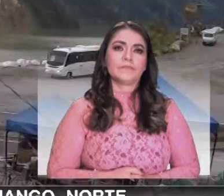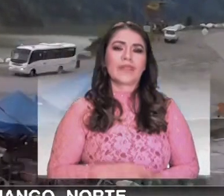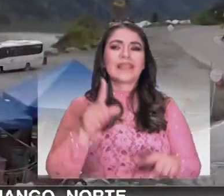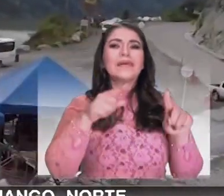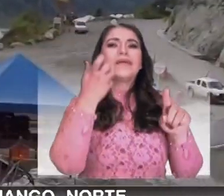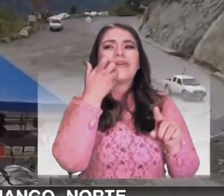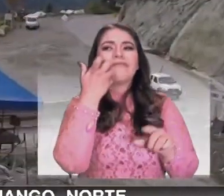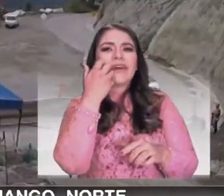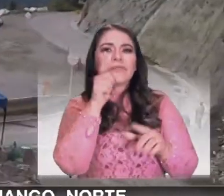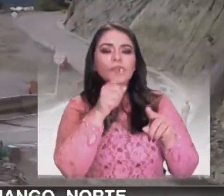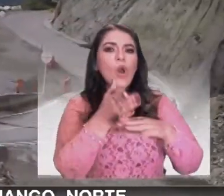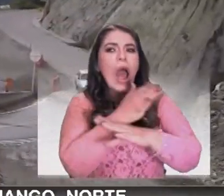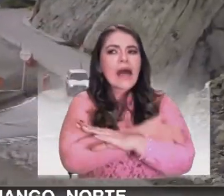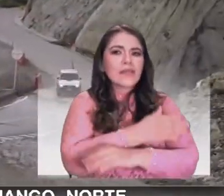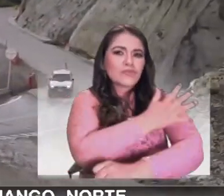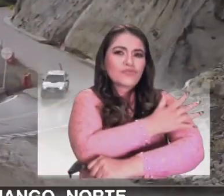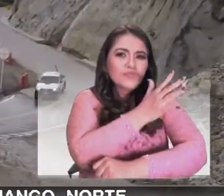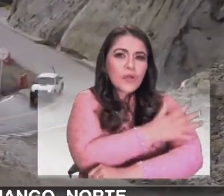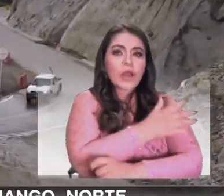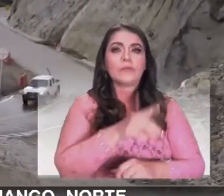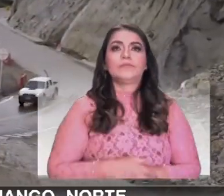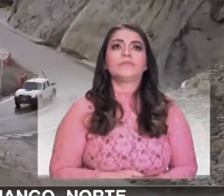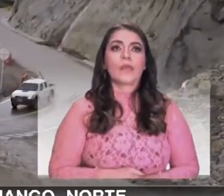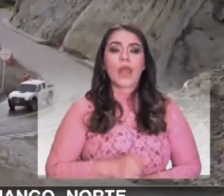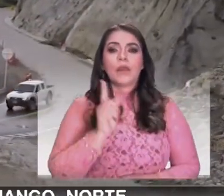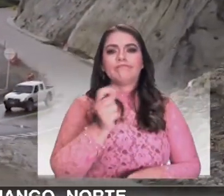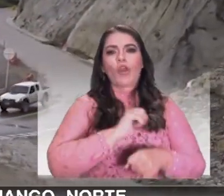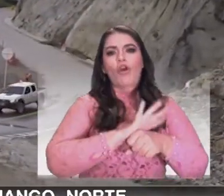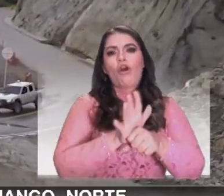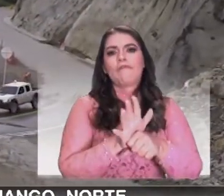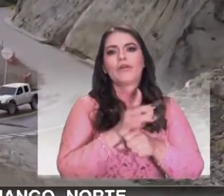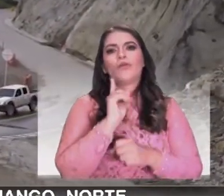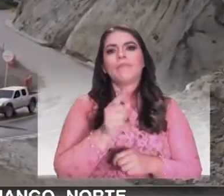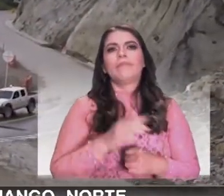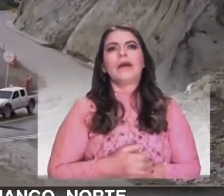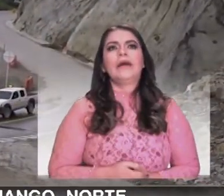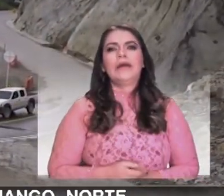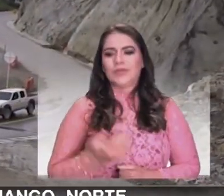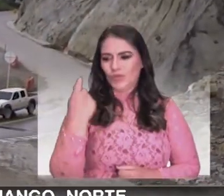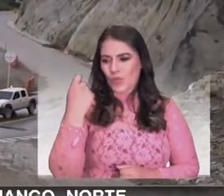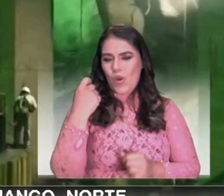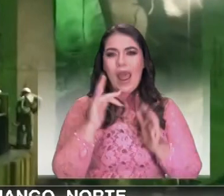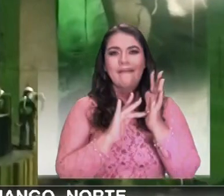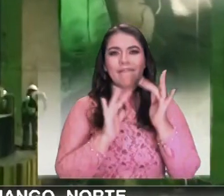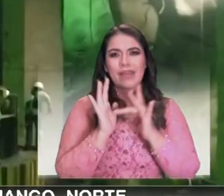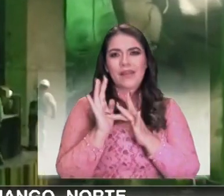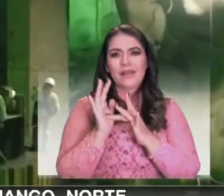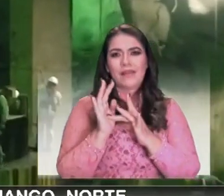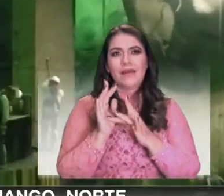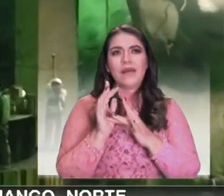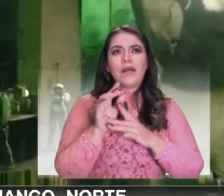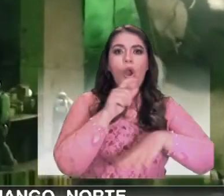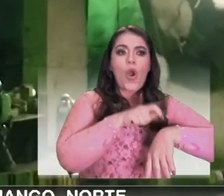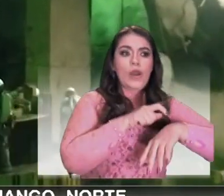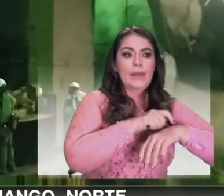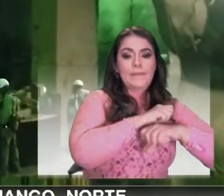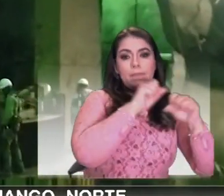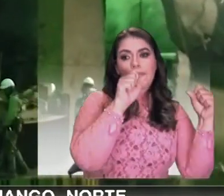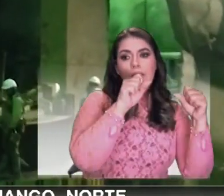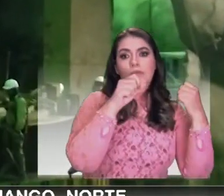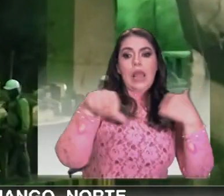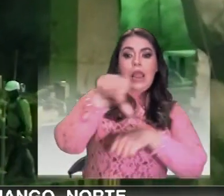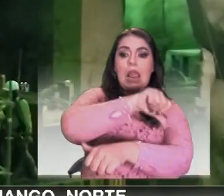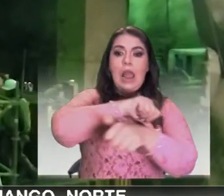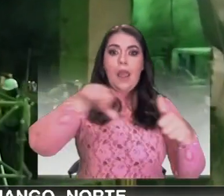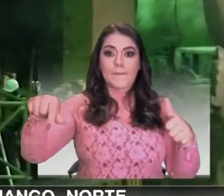el brote de kobe 19 en la megaobra se habría originado en el cambio de turno a finales de abril y que debido a su magnitud obligó a